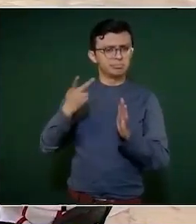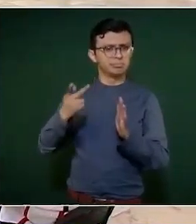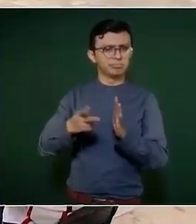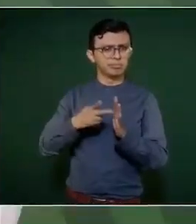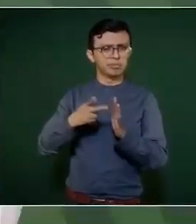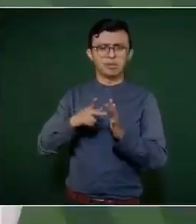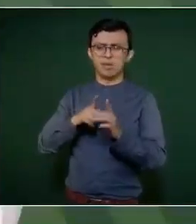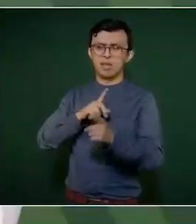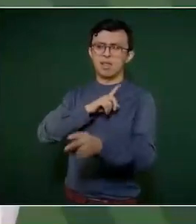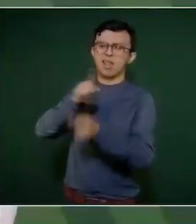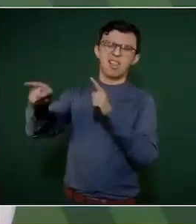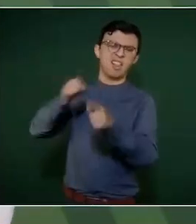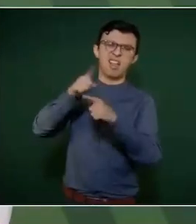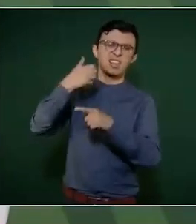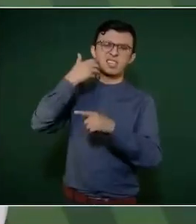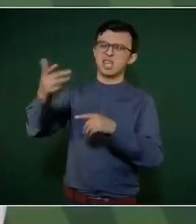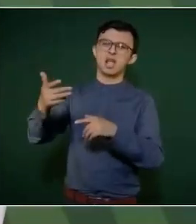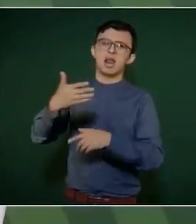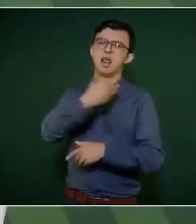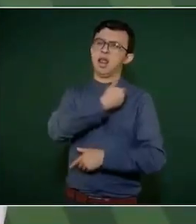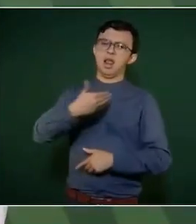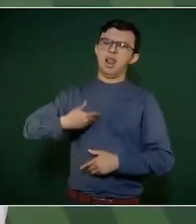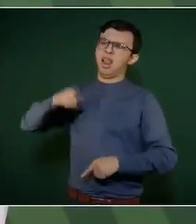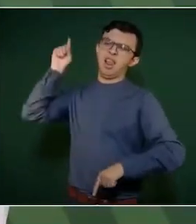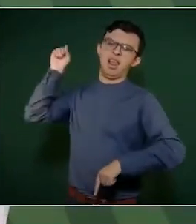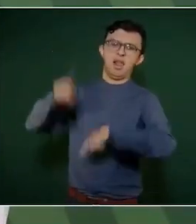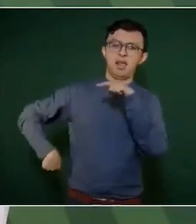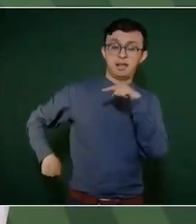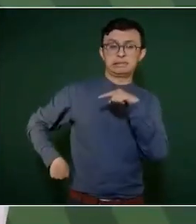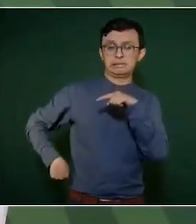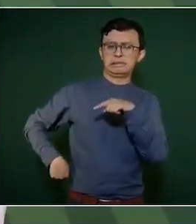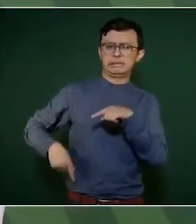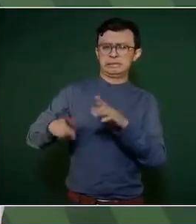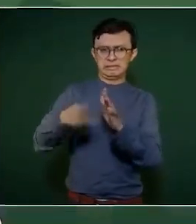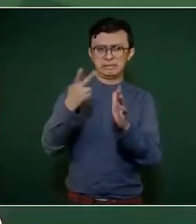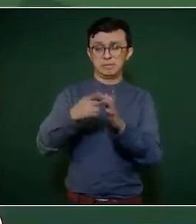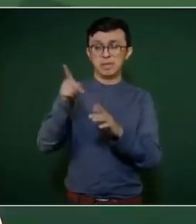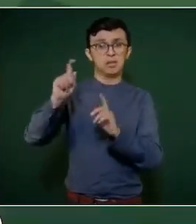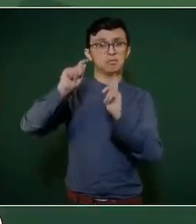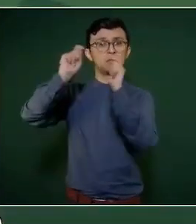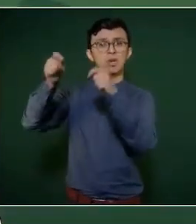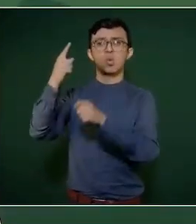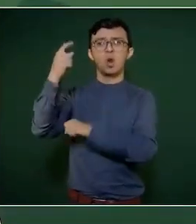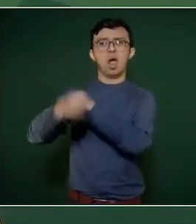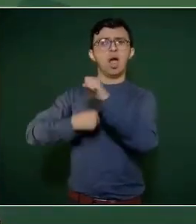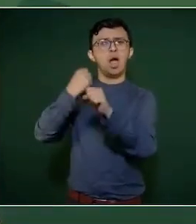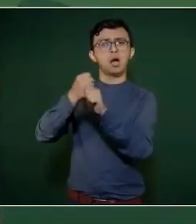de desconocerlo como presidente, y en efecto tiene año y medio